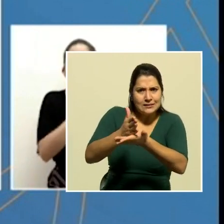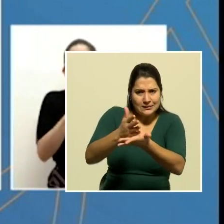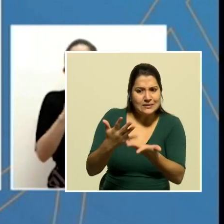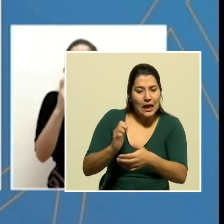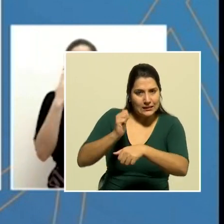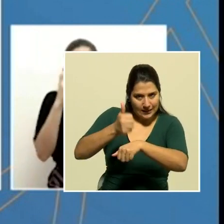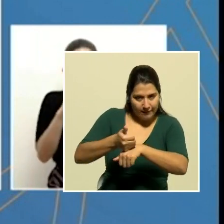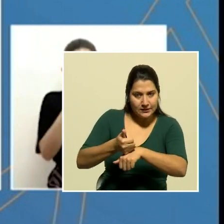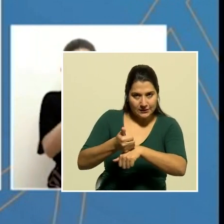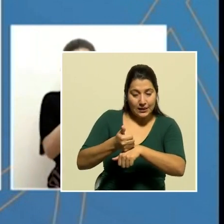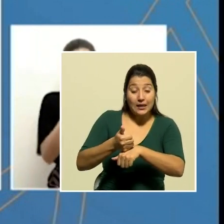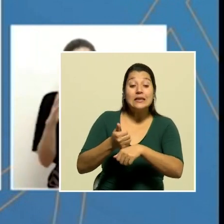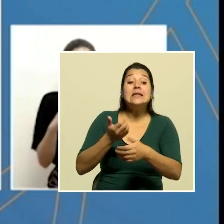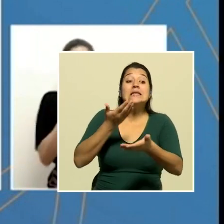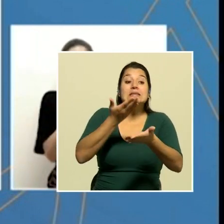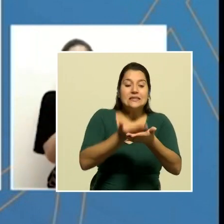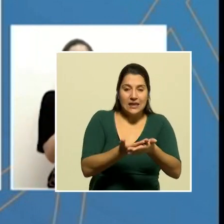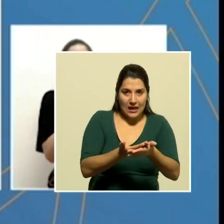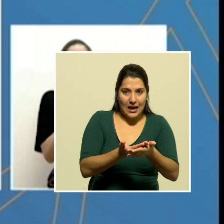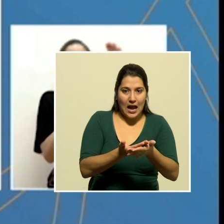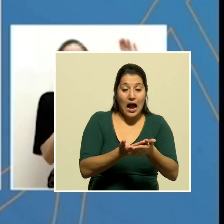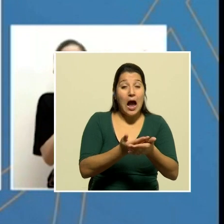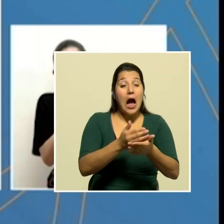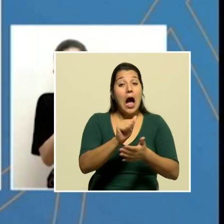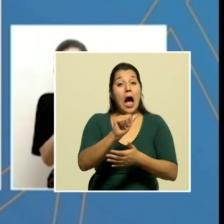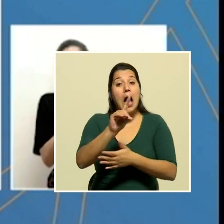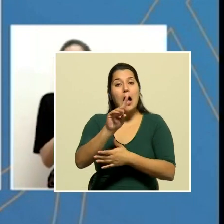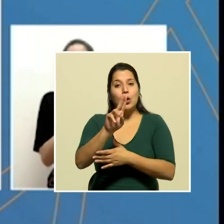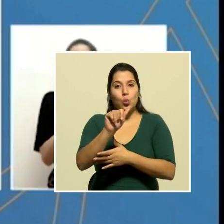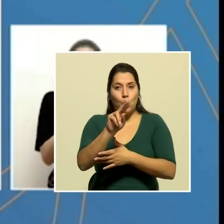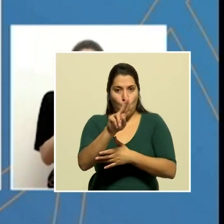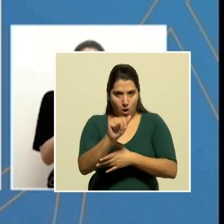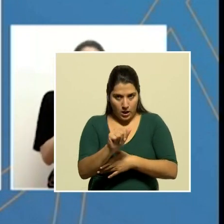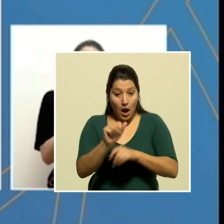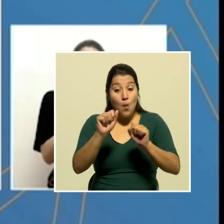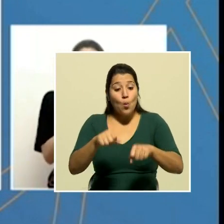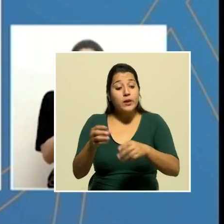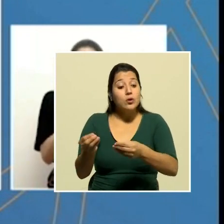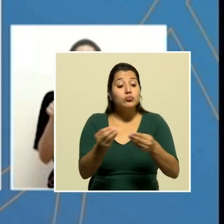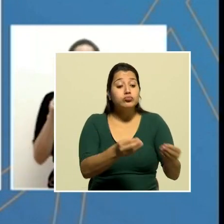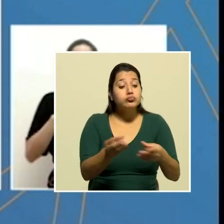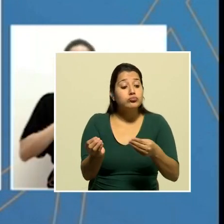si así ha sido establecido puede levantar carga, va